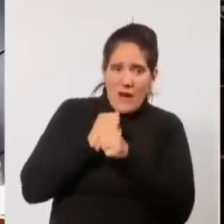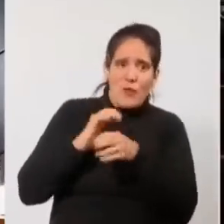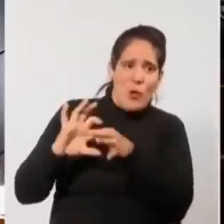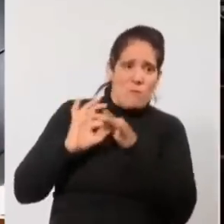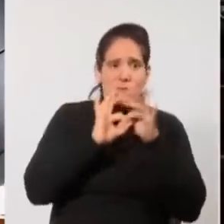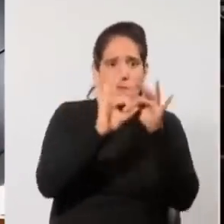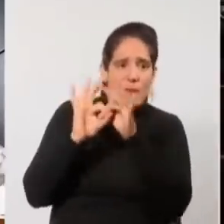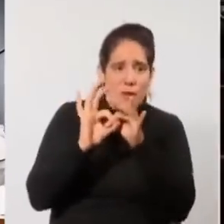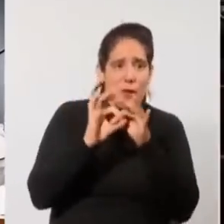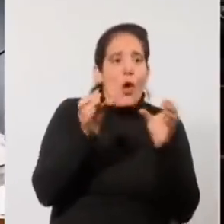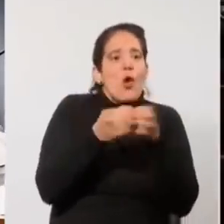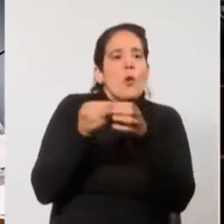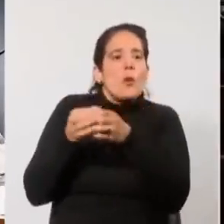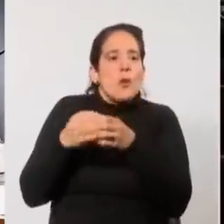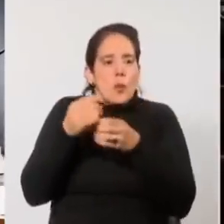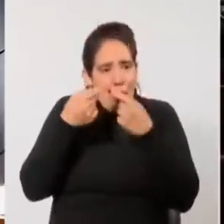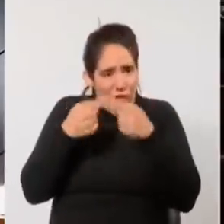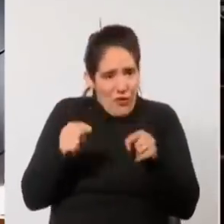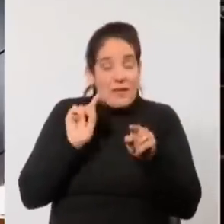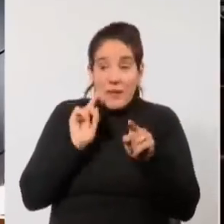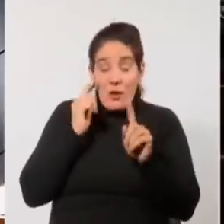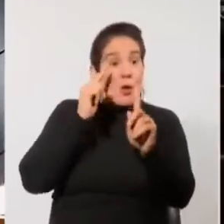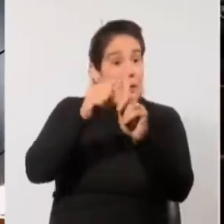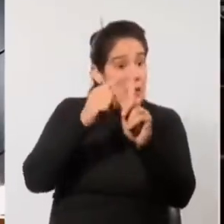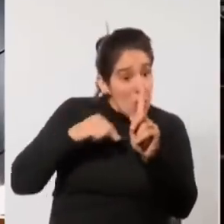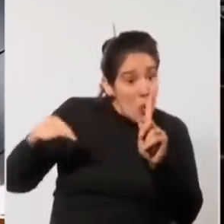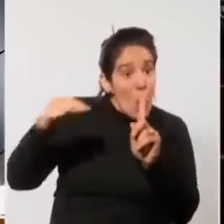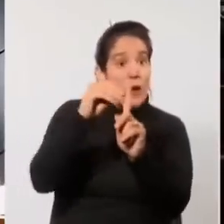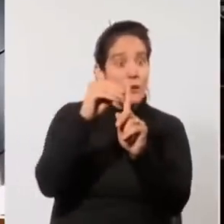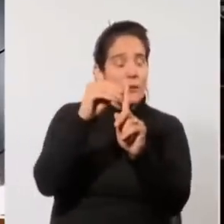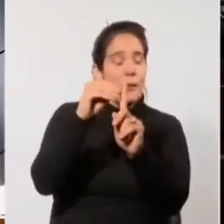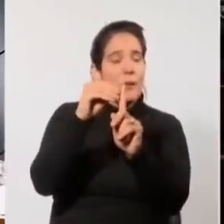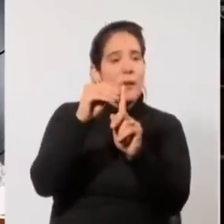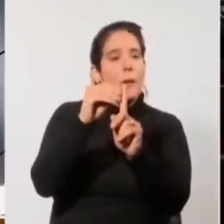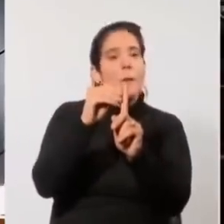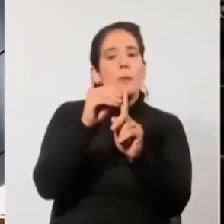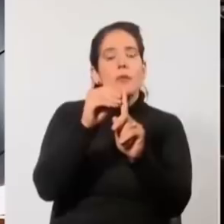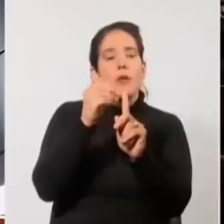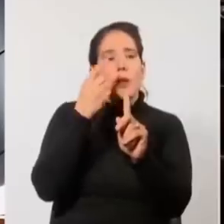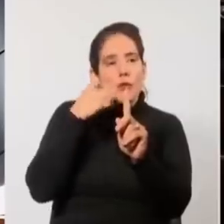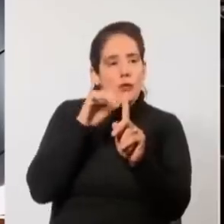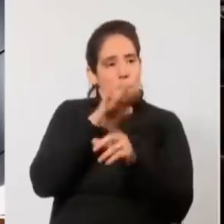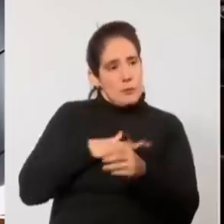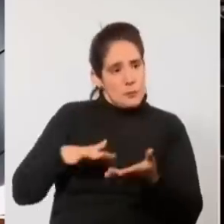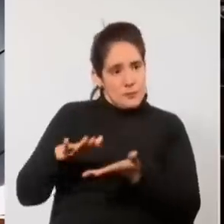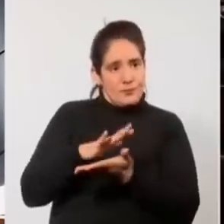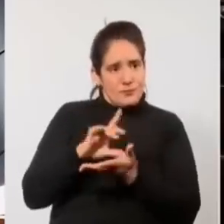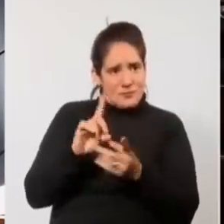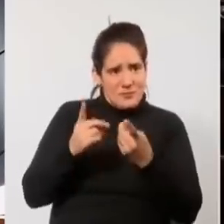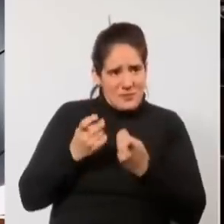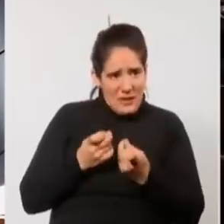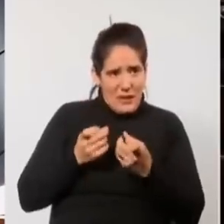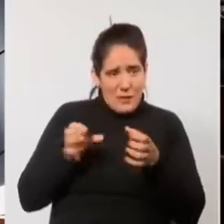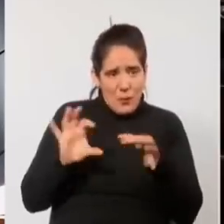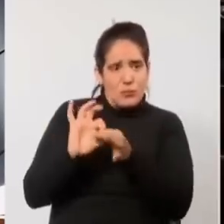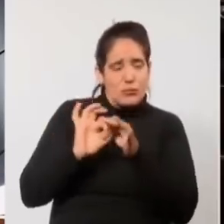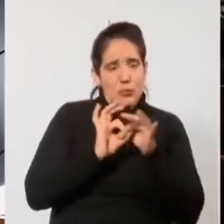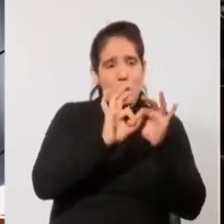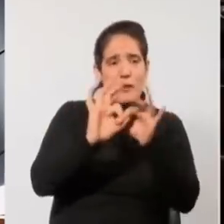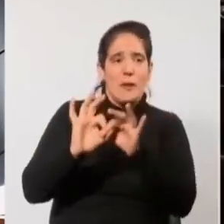diferentes, sí, con objetivos finales capaz que diferentes, pero muy consustanciados de que necesitamos nuestra